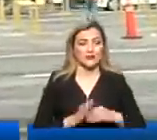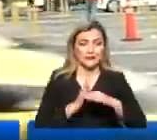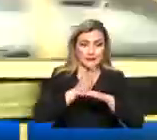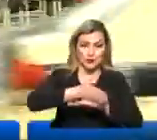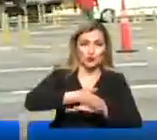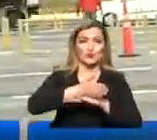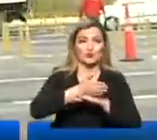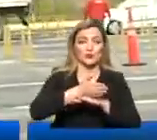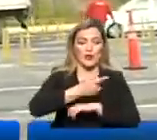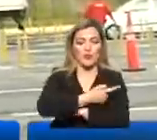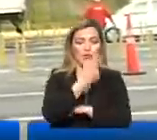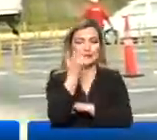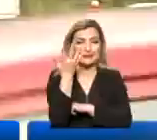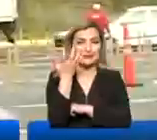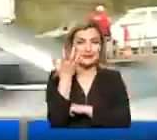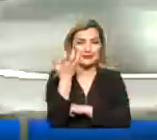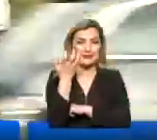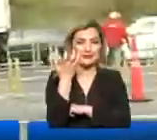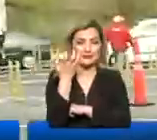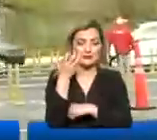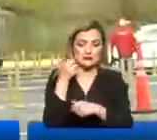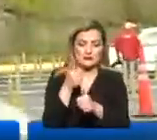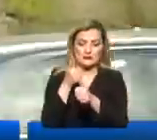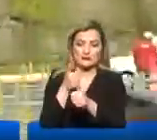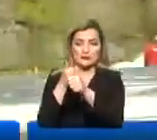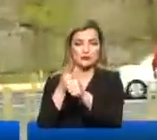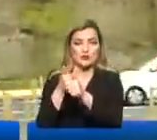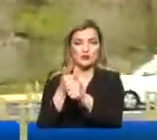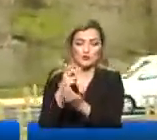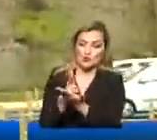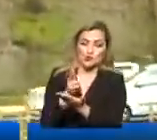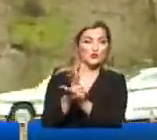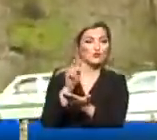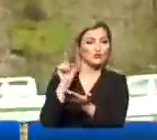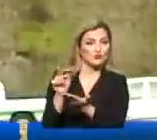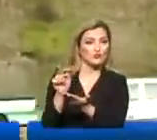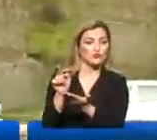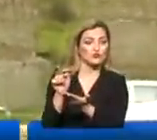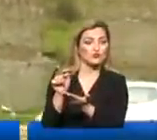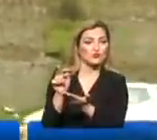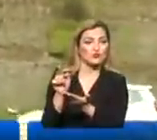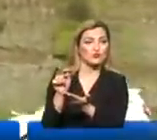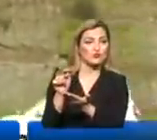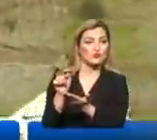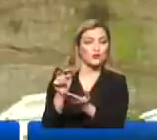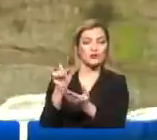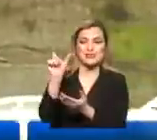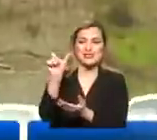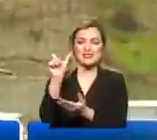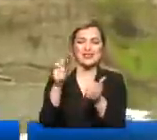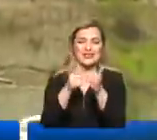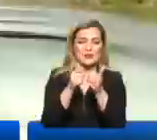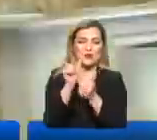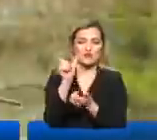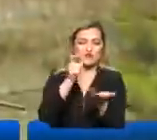eso, tienen 15 días para acercarse a nuestras estaciones, donde vamos a estar instalando los dispositivos de